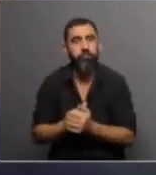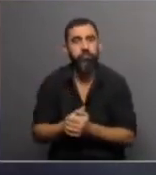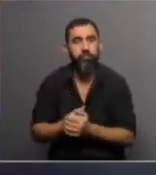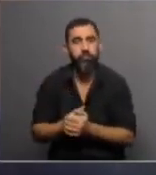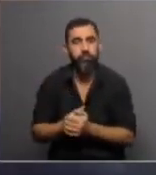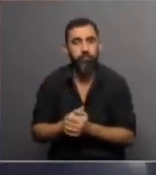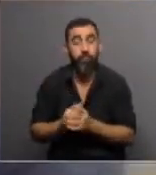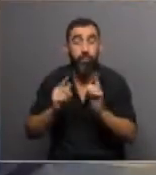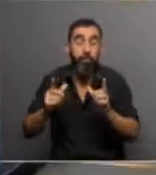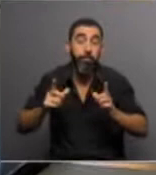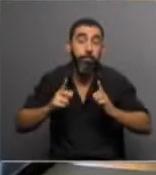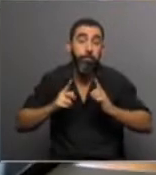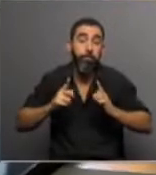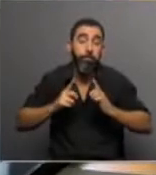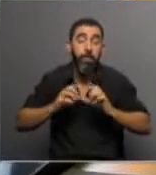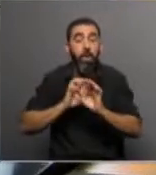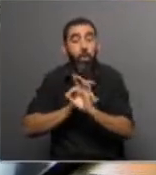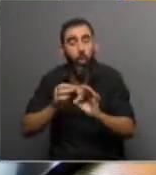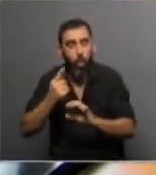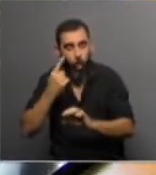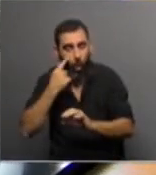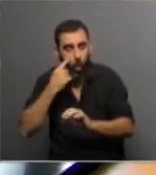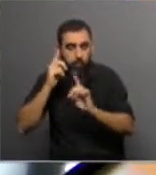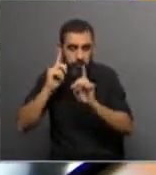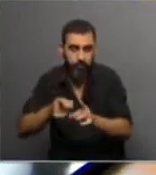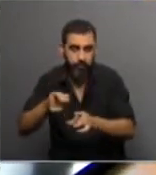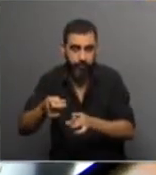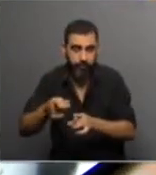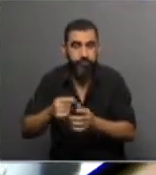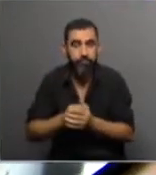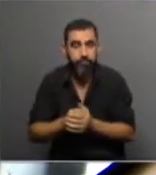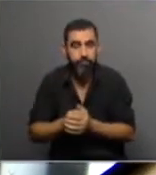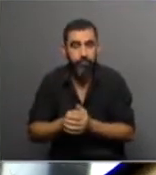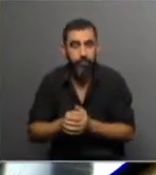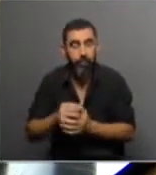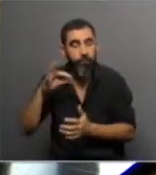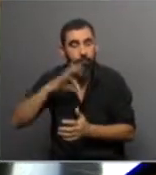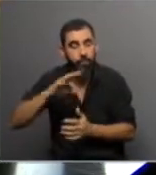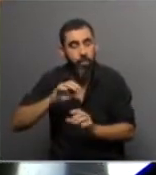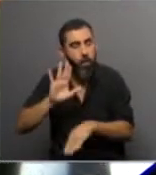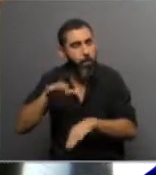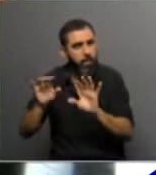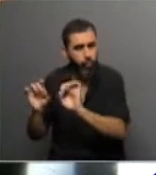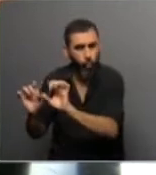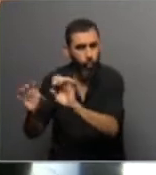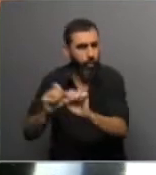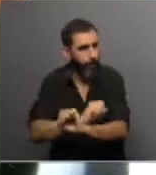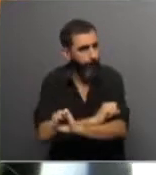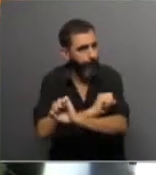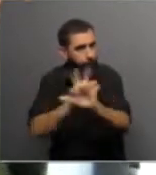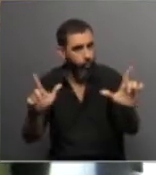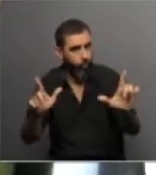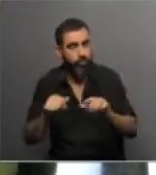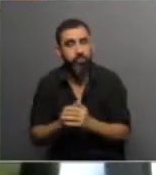Y con la expectativa, digamos, o con el conocimiento que se tiene de que es una variante que es más transmisible,